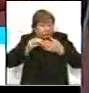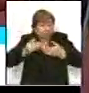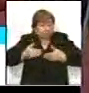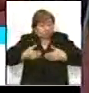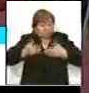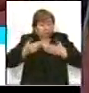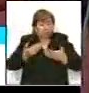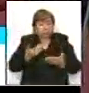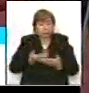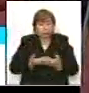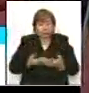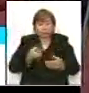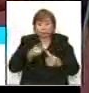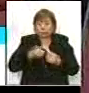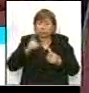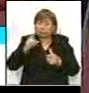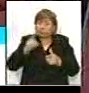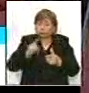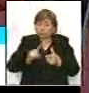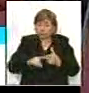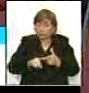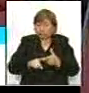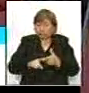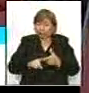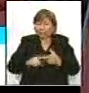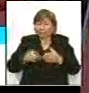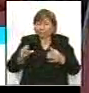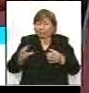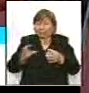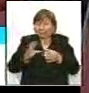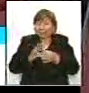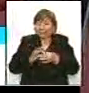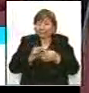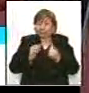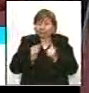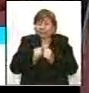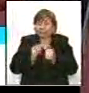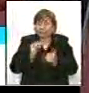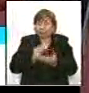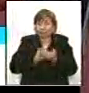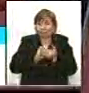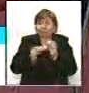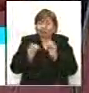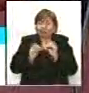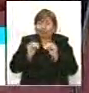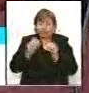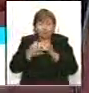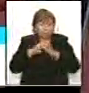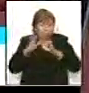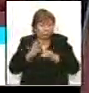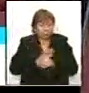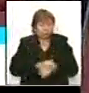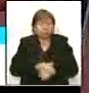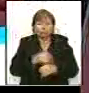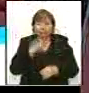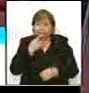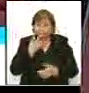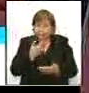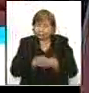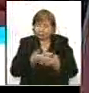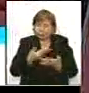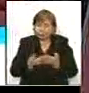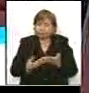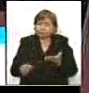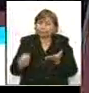tiempo. Entonces, si un partido se alía con uno o más movimientos regionales y gana, eso va a contribuir